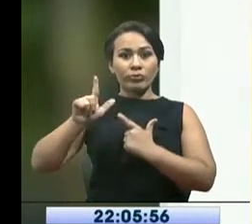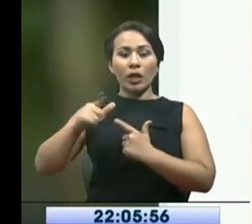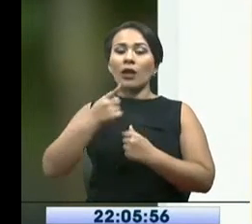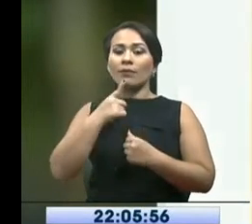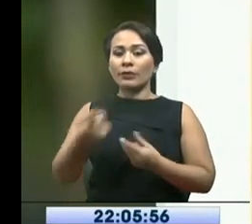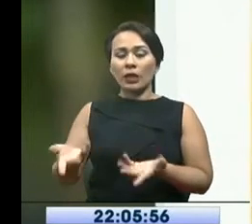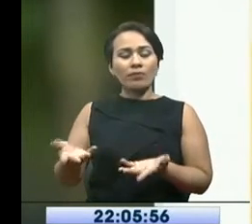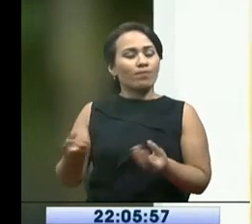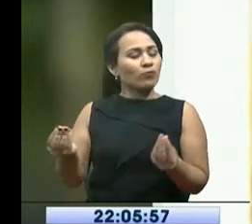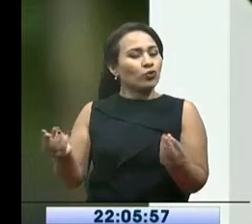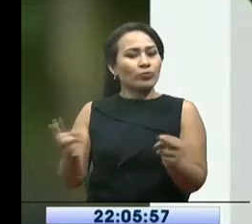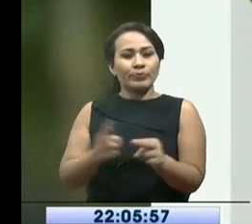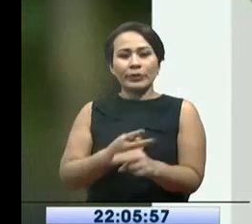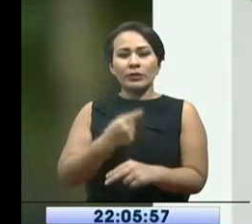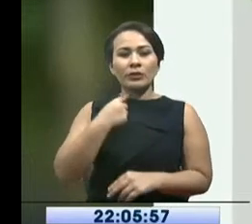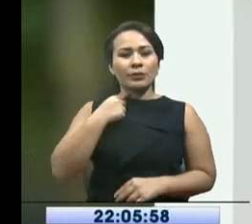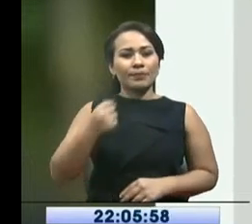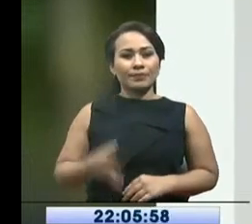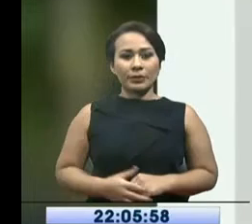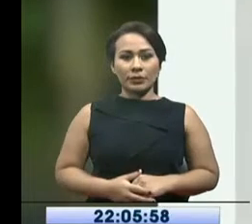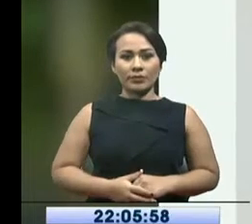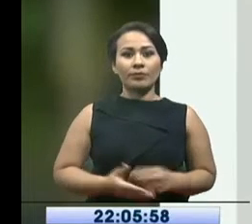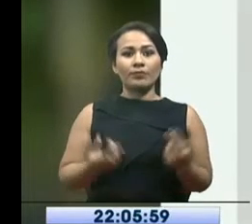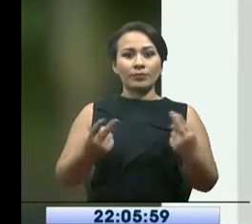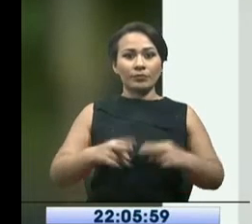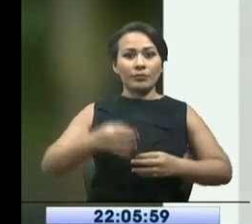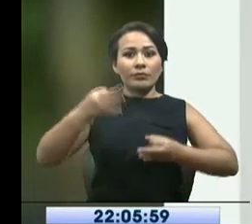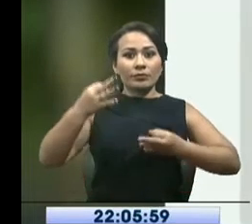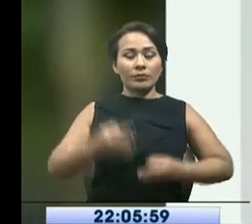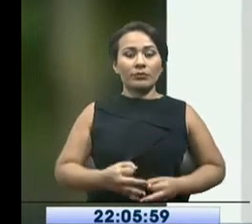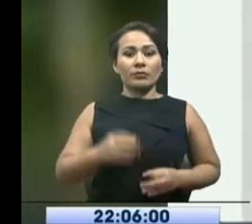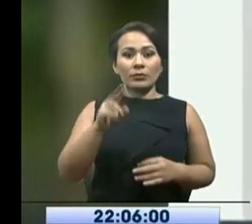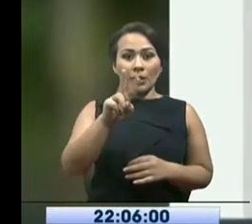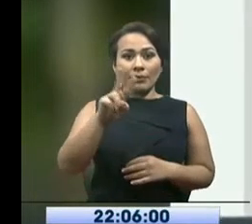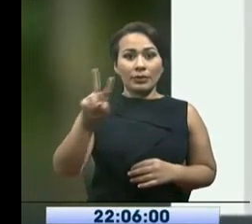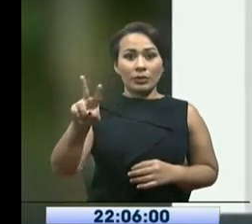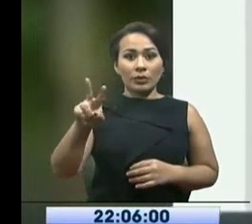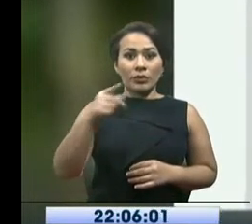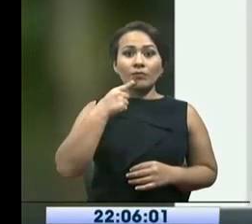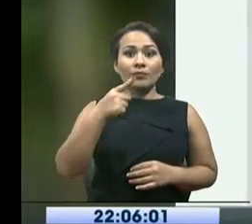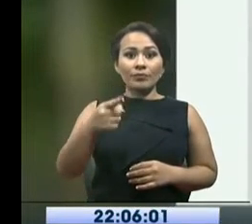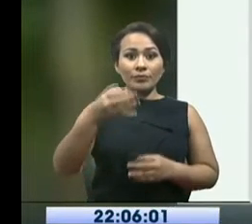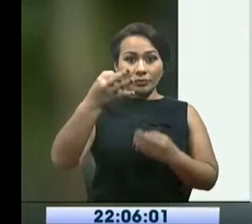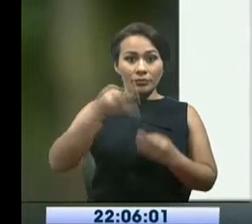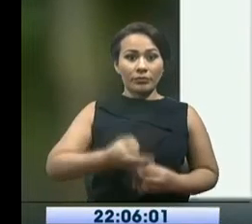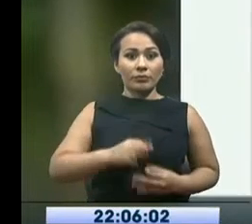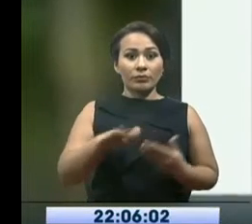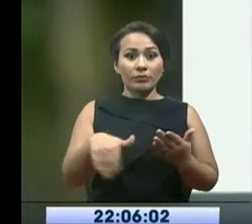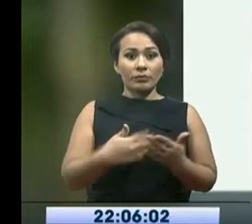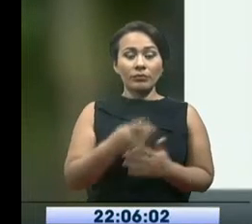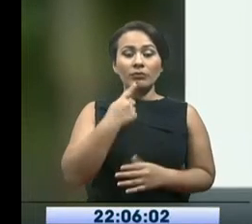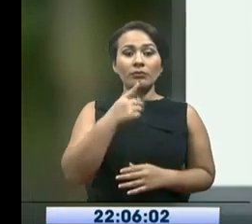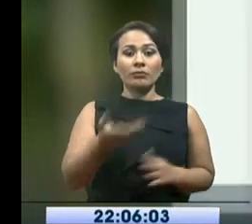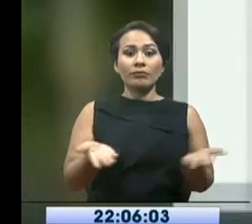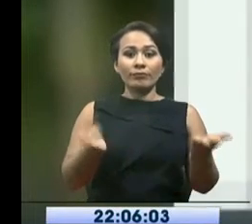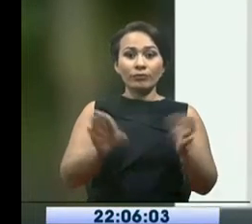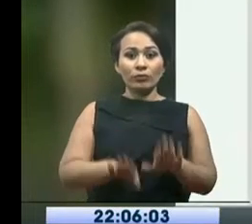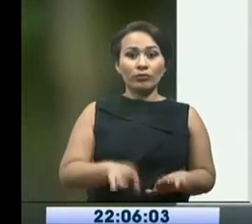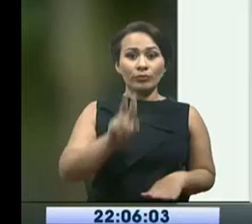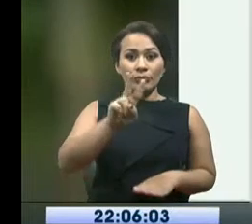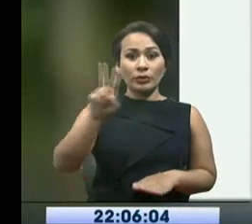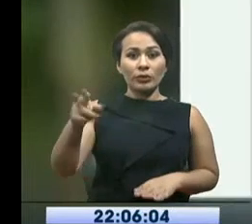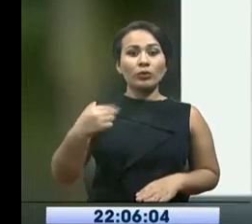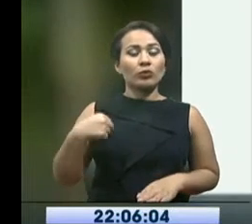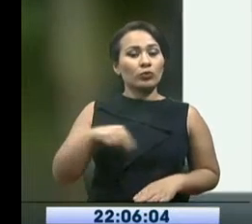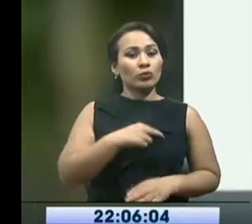tan irreparable pérdida. Arroba Seguridad Subguión S. Ante el fallecimiento de los 22 soldados de la patria,